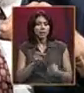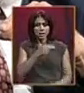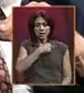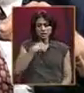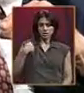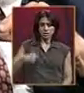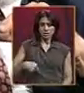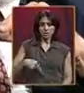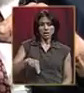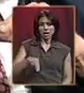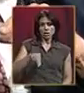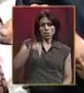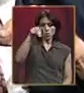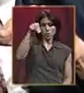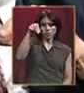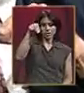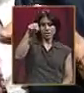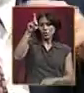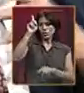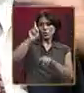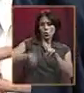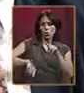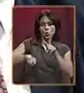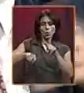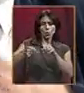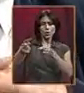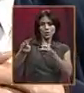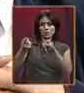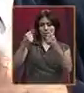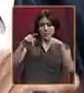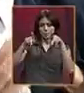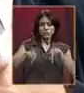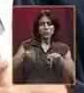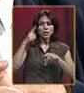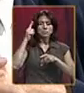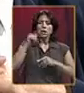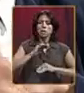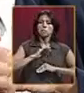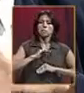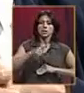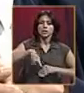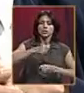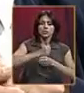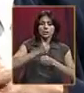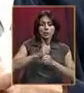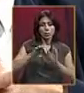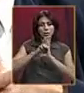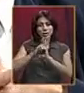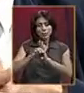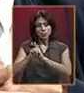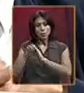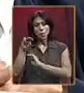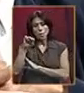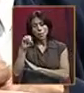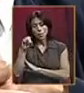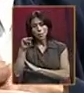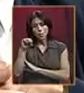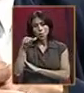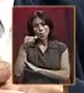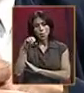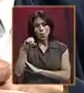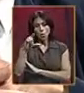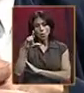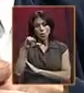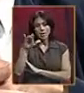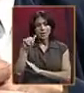China no pueden venir los emigrantes que van a llenar esos trabajos, porque resulta que de Mongolia ni de